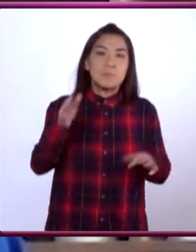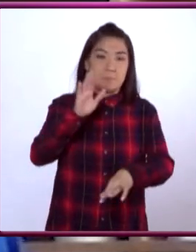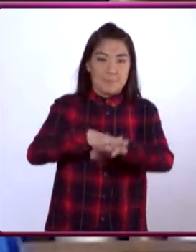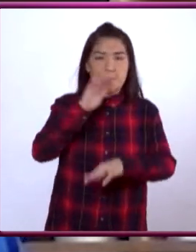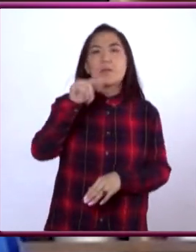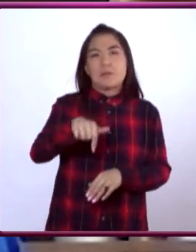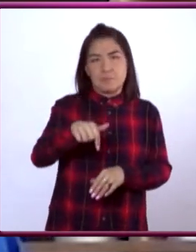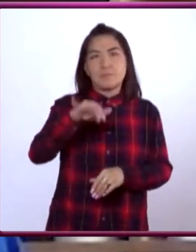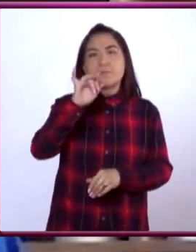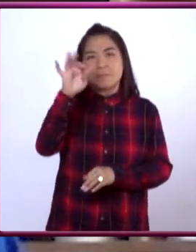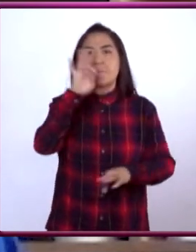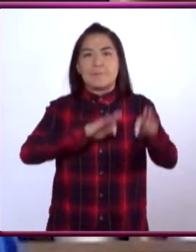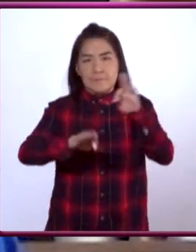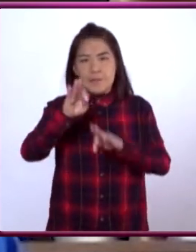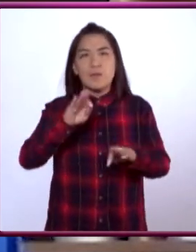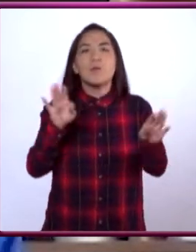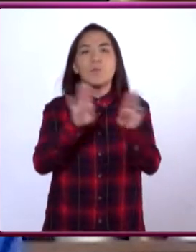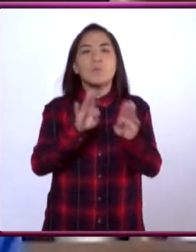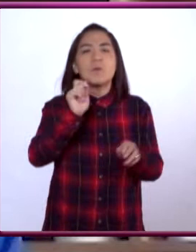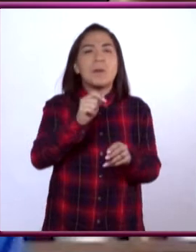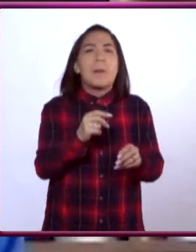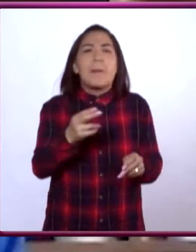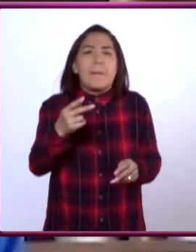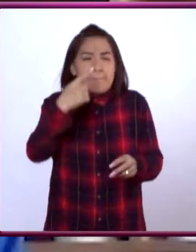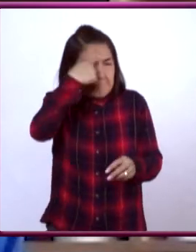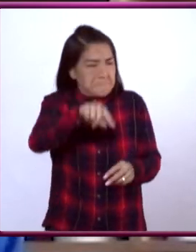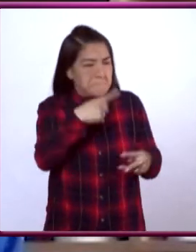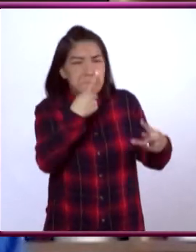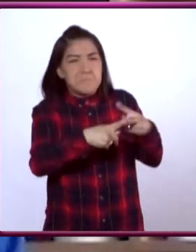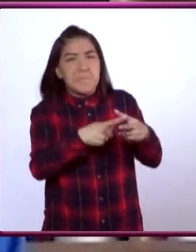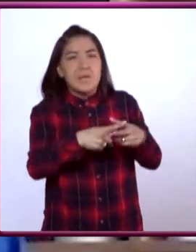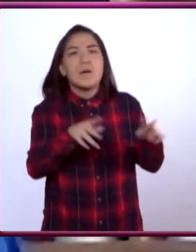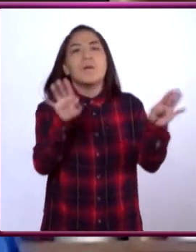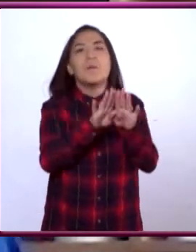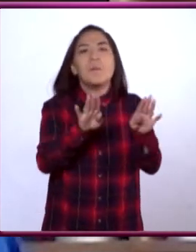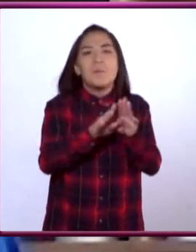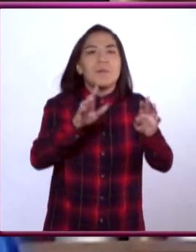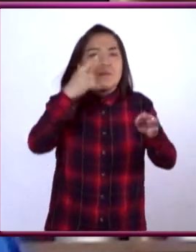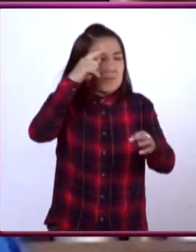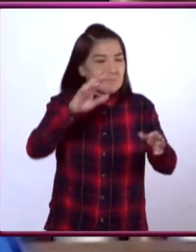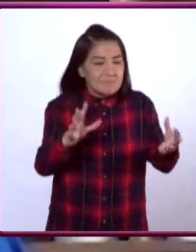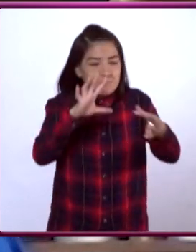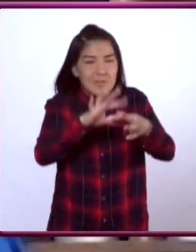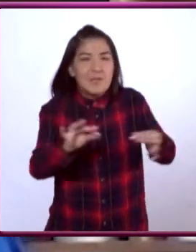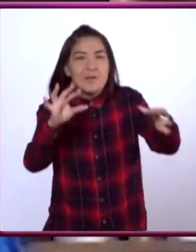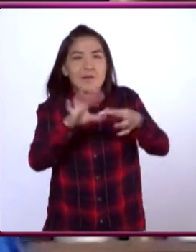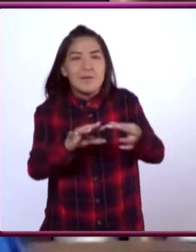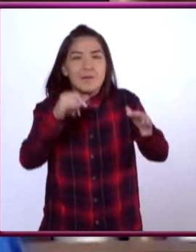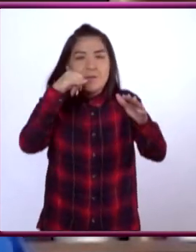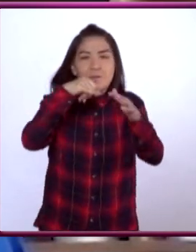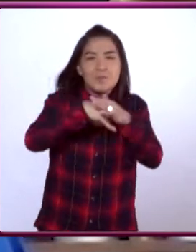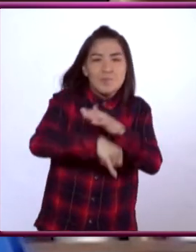no deja de ser una herramienta. O sea, más que nada, las matemáticas como tal, pues se han desarrollado